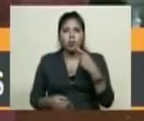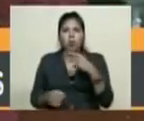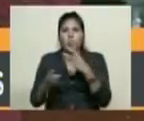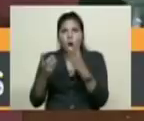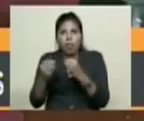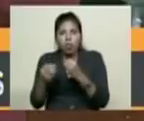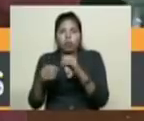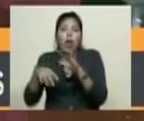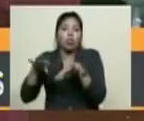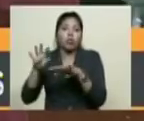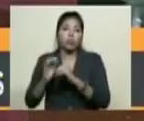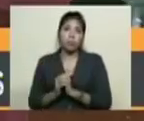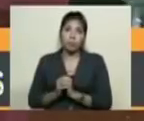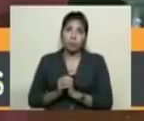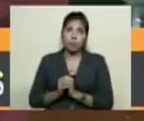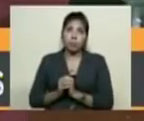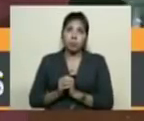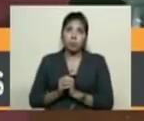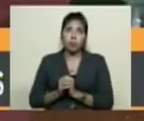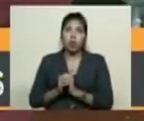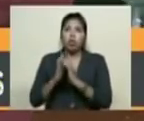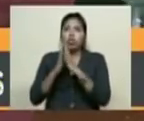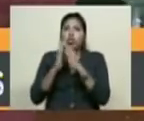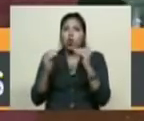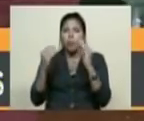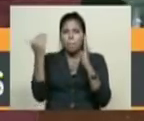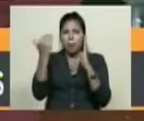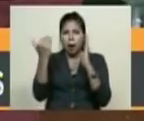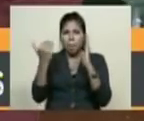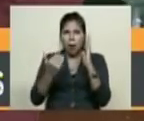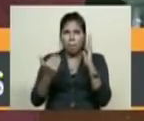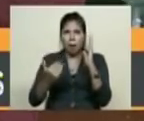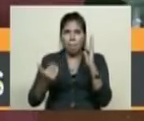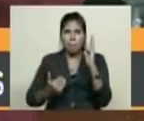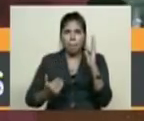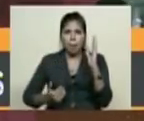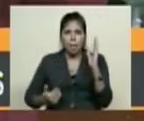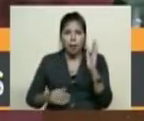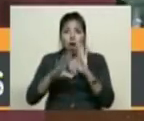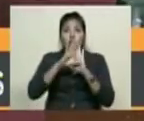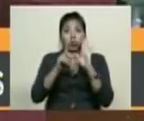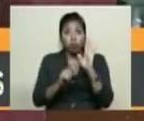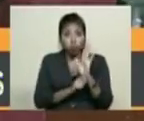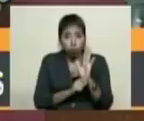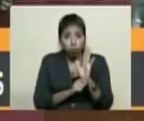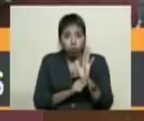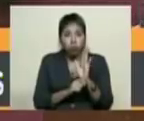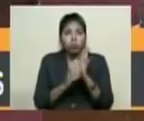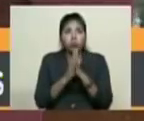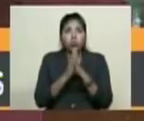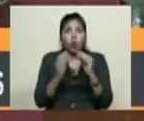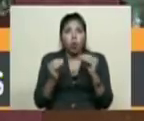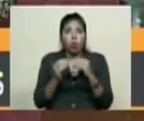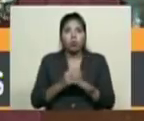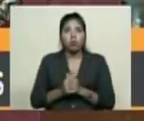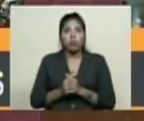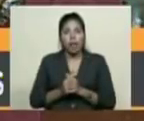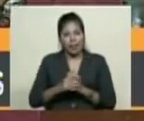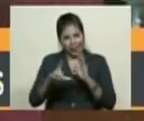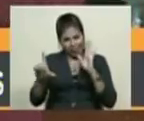Quiere decir que todo, desde el punto de vista constitucional, desde el punto de vista de la soberanía institucional, desde el punto de vista